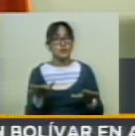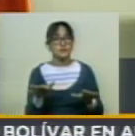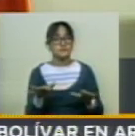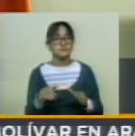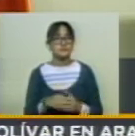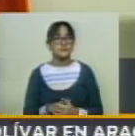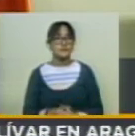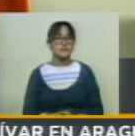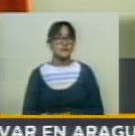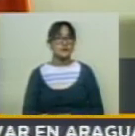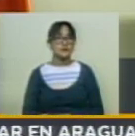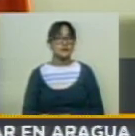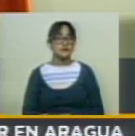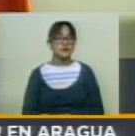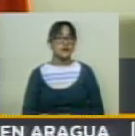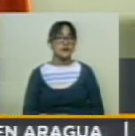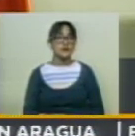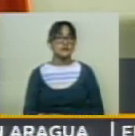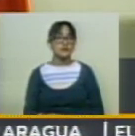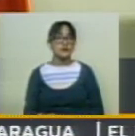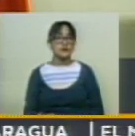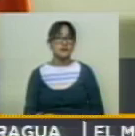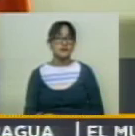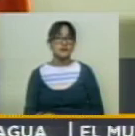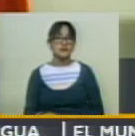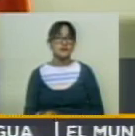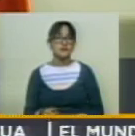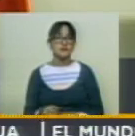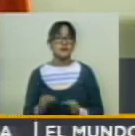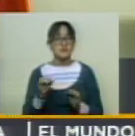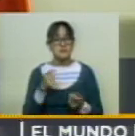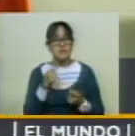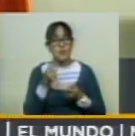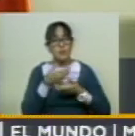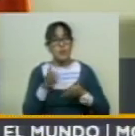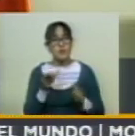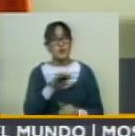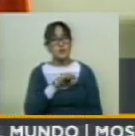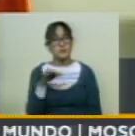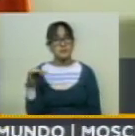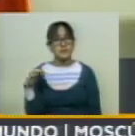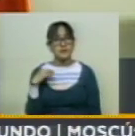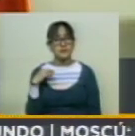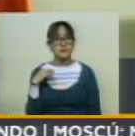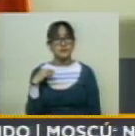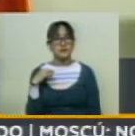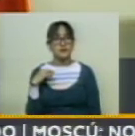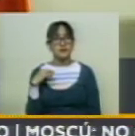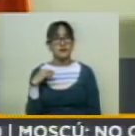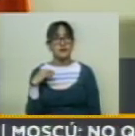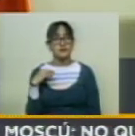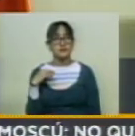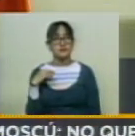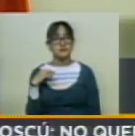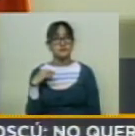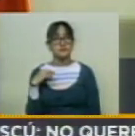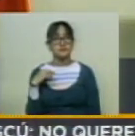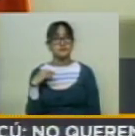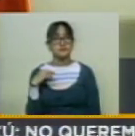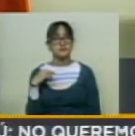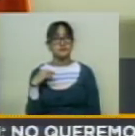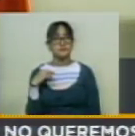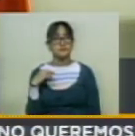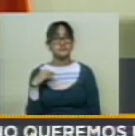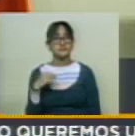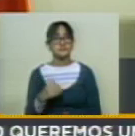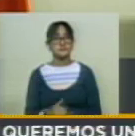están solicitando de nuevo la difusión en los medios públicos y privados, lo volvimos a discutir, lo vimos